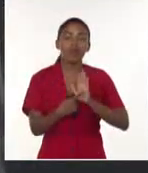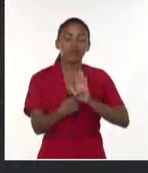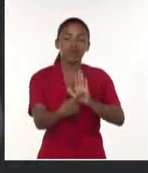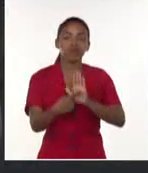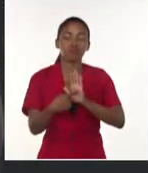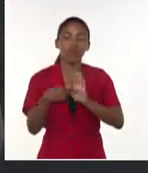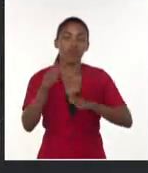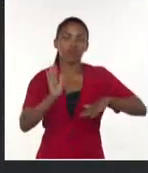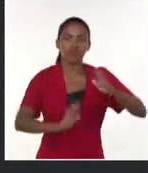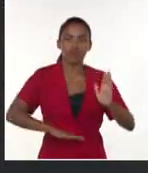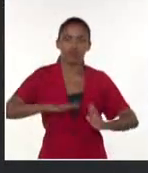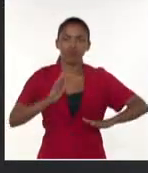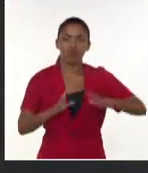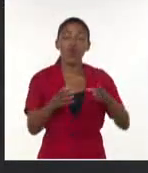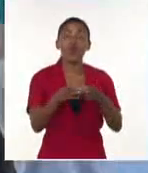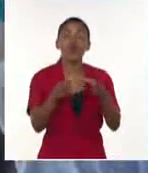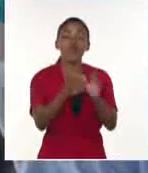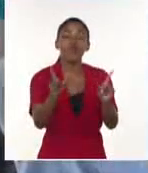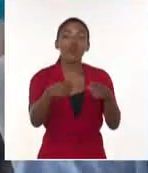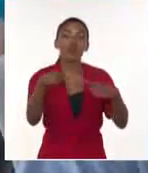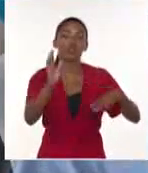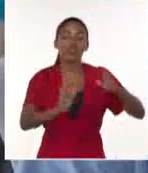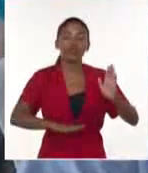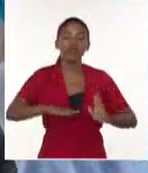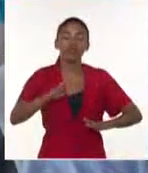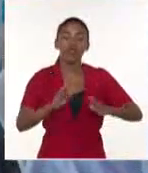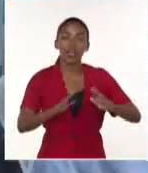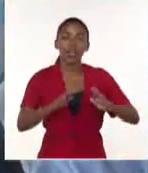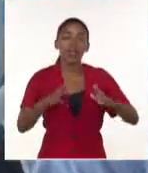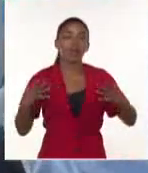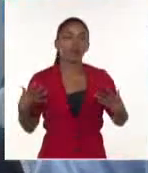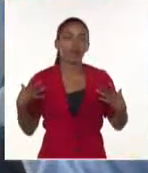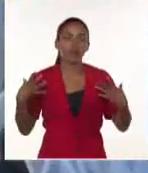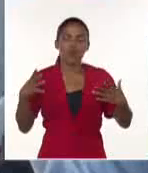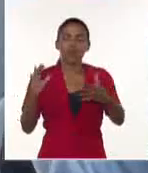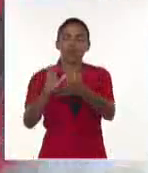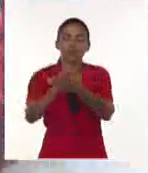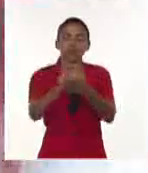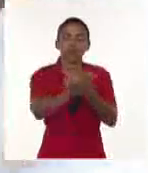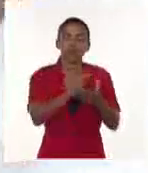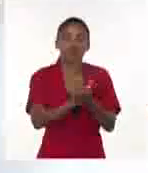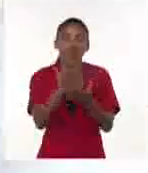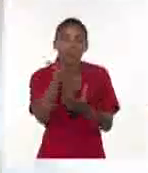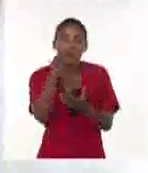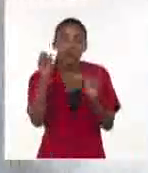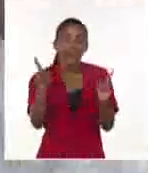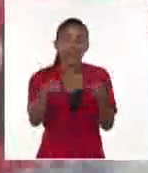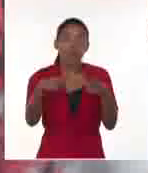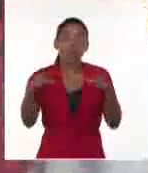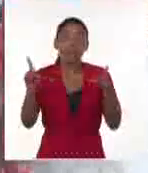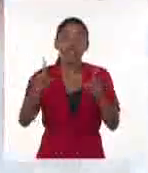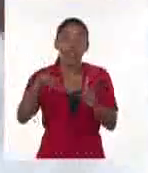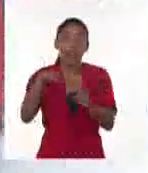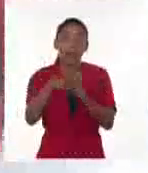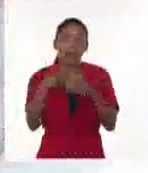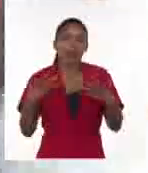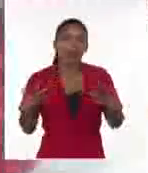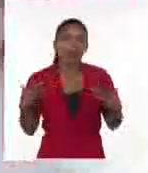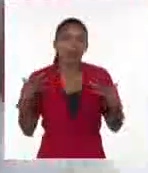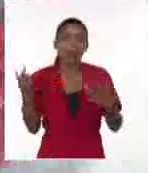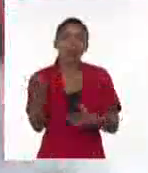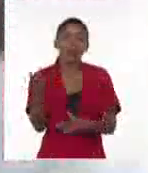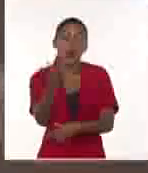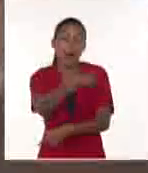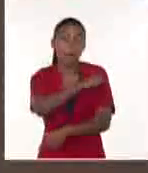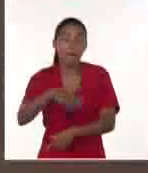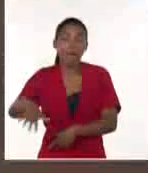Matanzas, un encuentro que mostró la hermandad, gustos musicales y afinidad de dos pueblos que, como